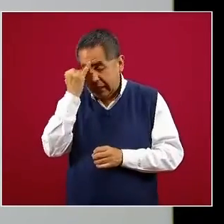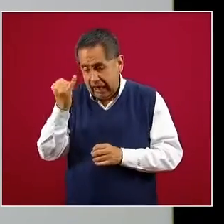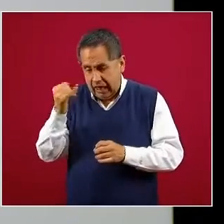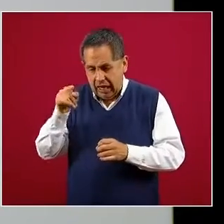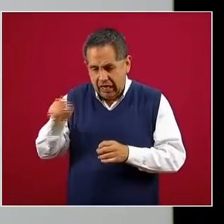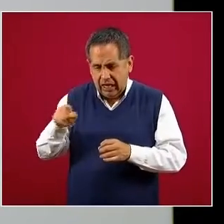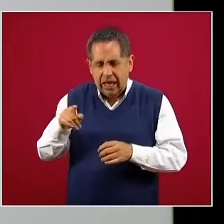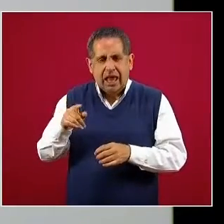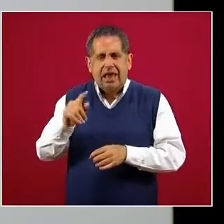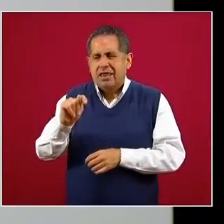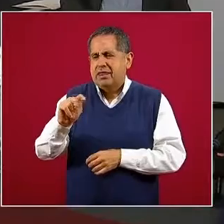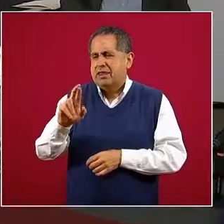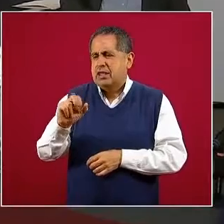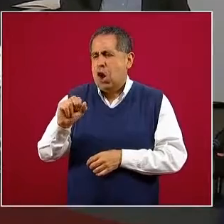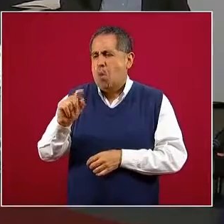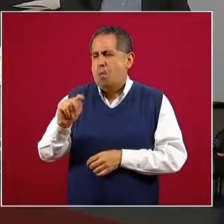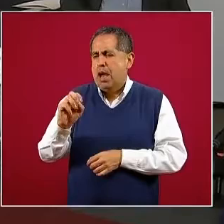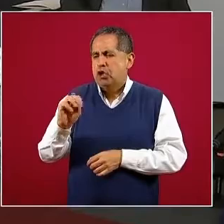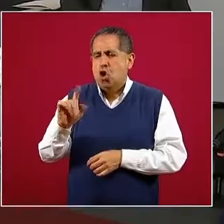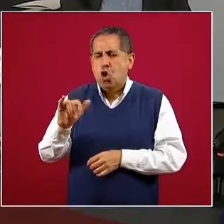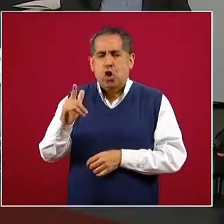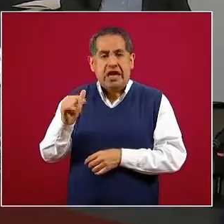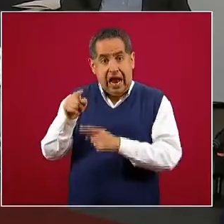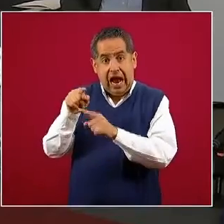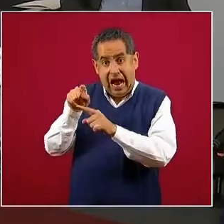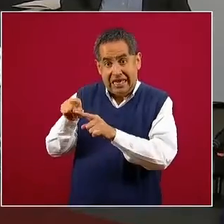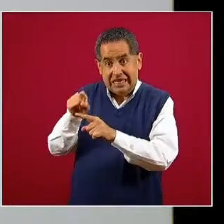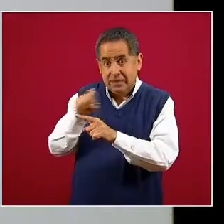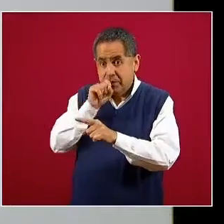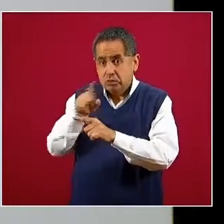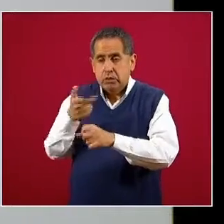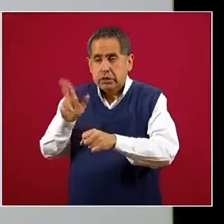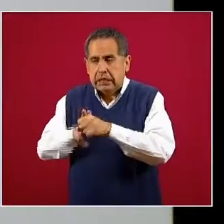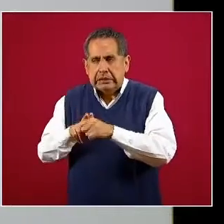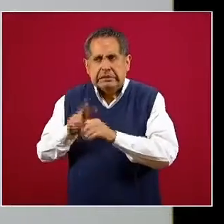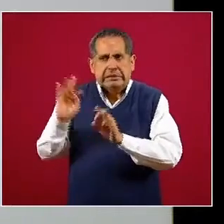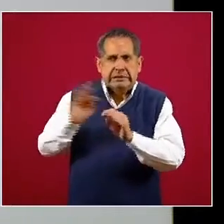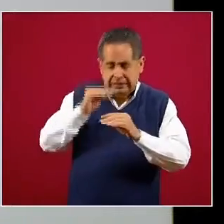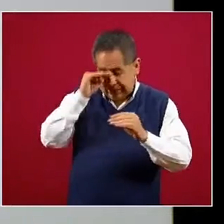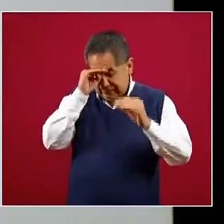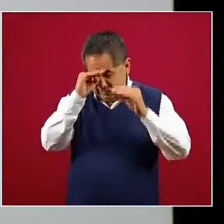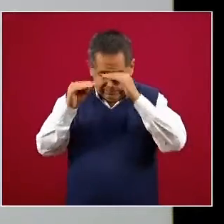240, me parece. Respecto al otro tema, que me parece que es una información que salió hace como un mes,